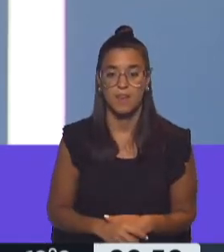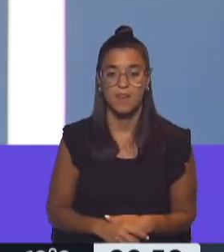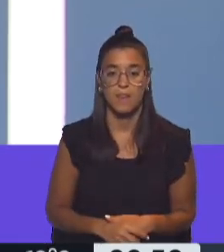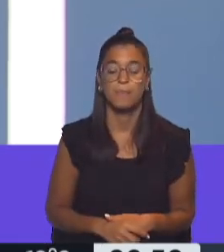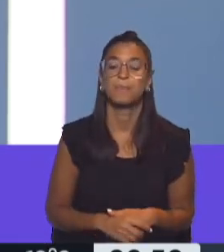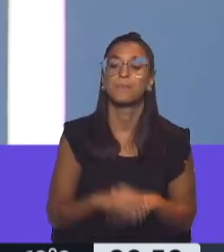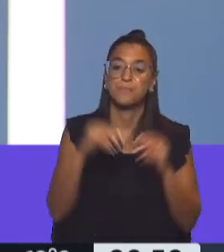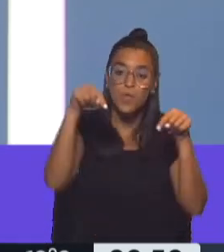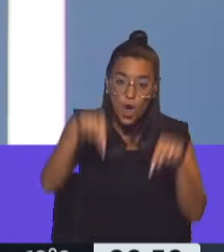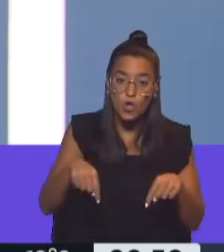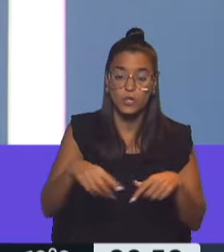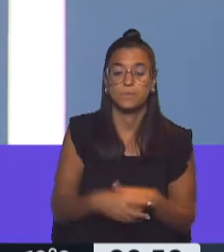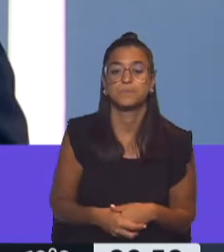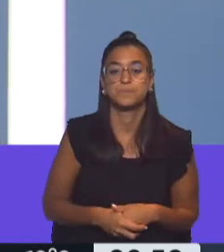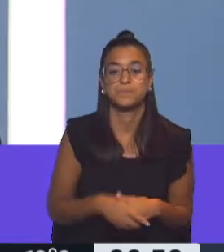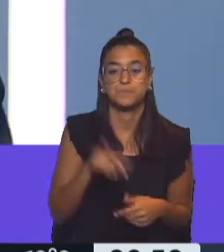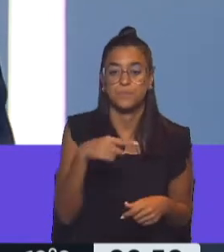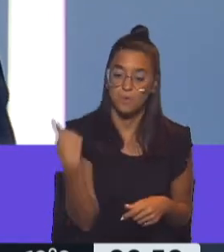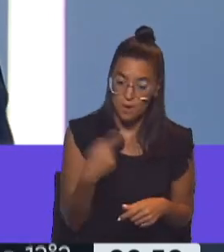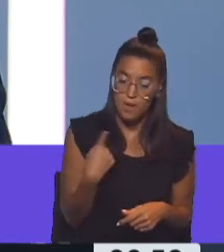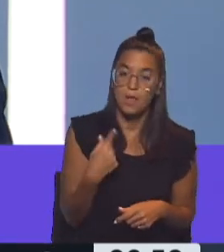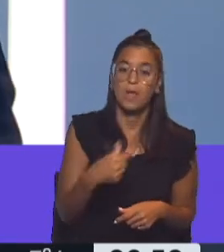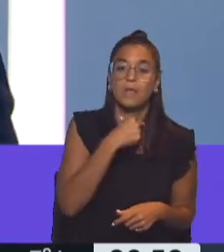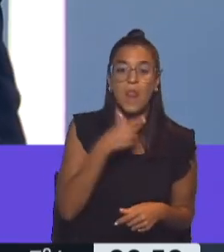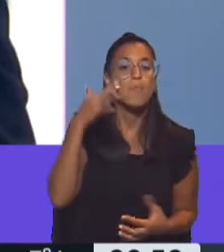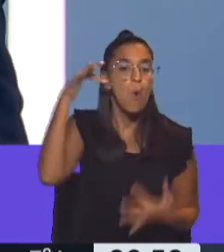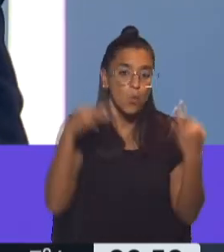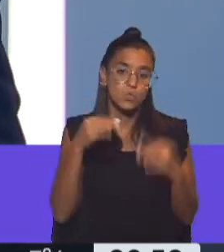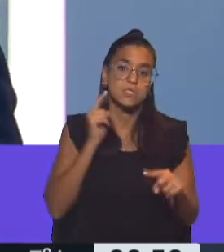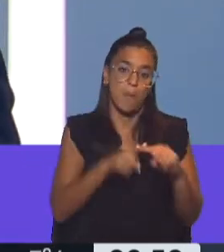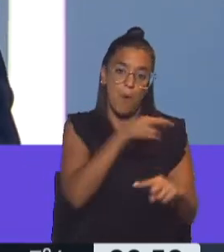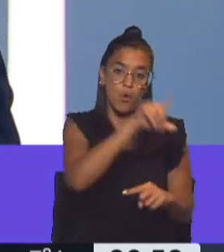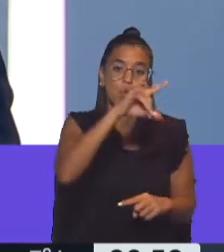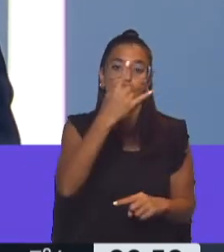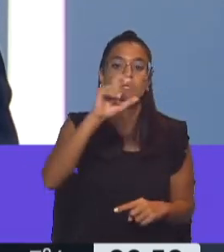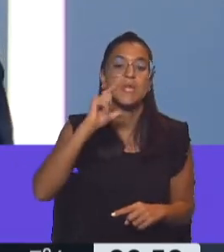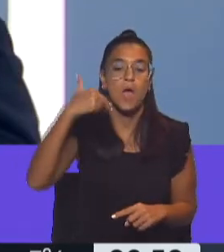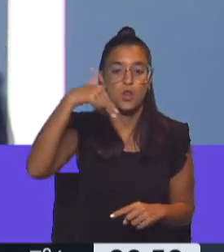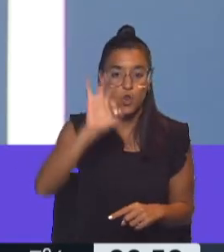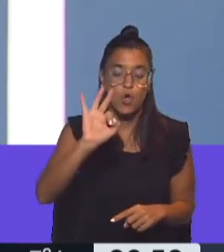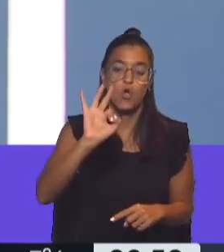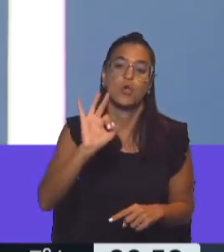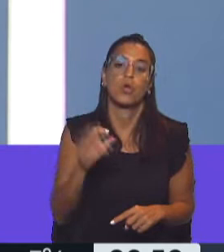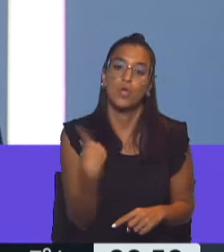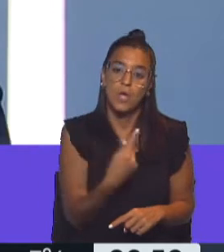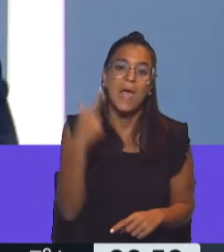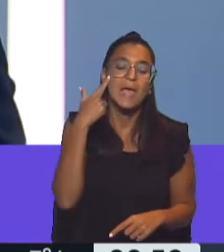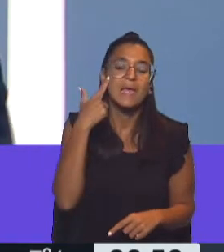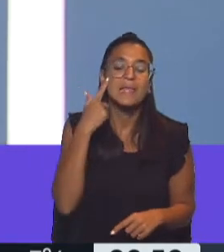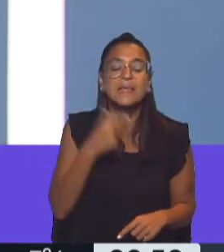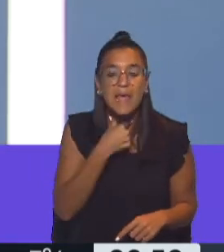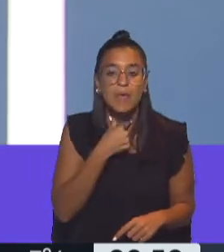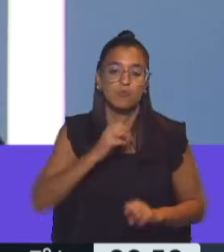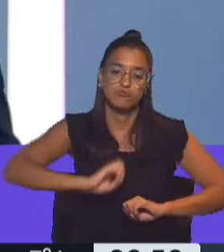hoy quienes queremos justicia por luciano a quienes queremos esclarecimientos